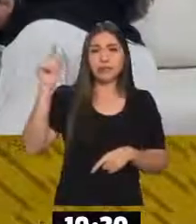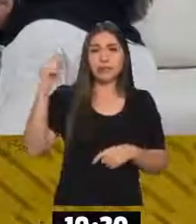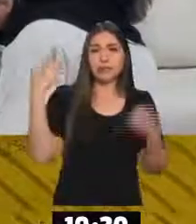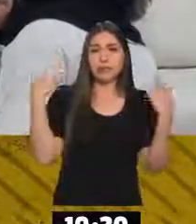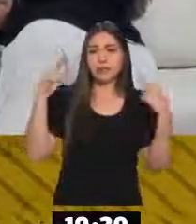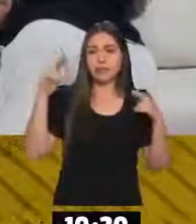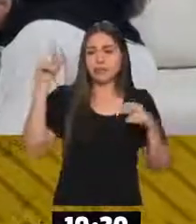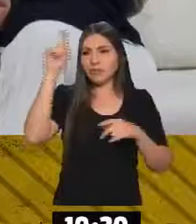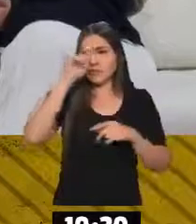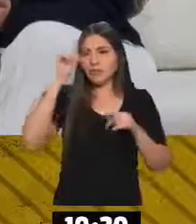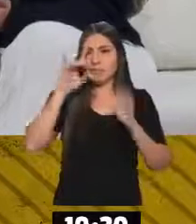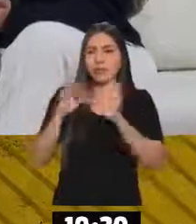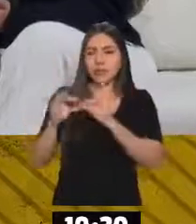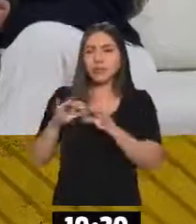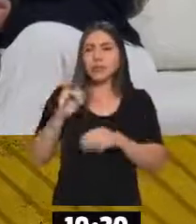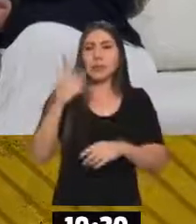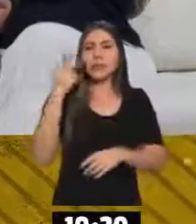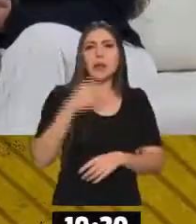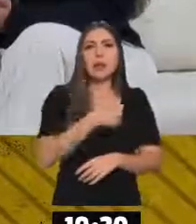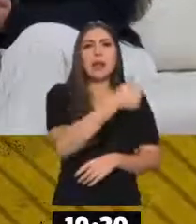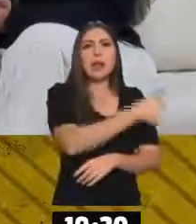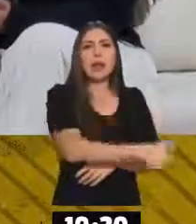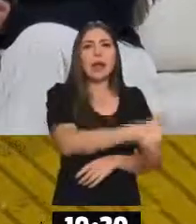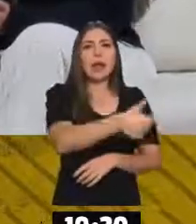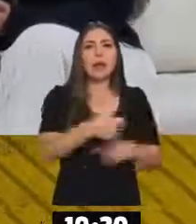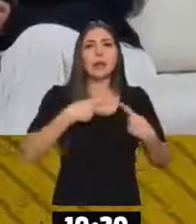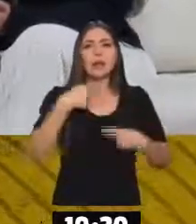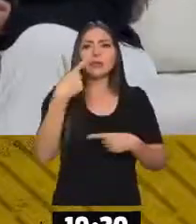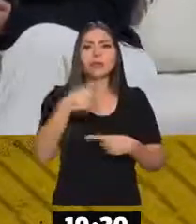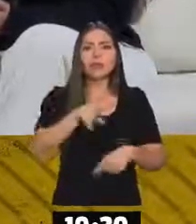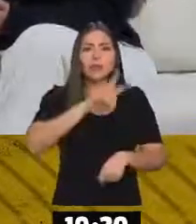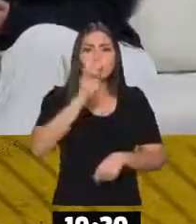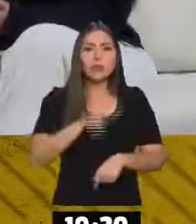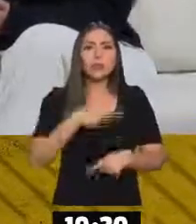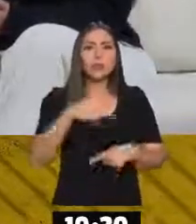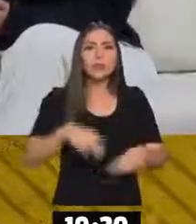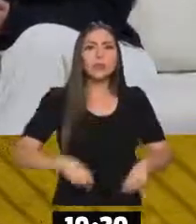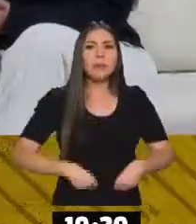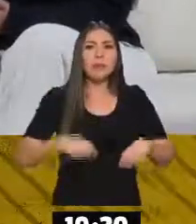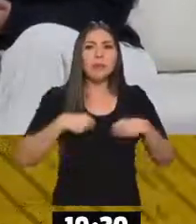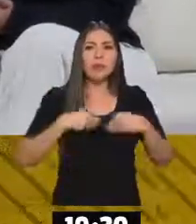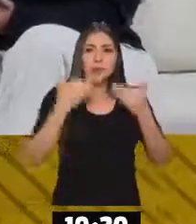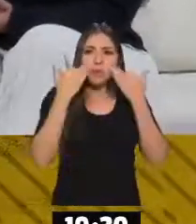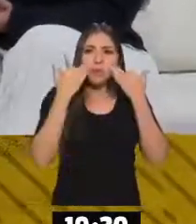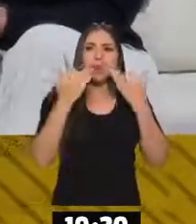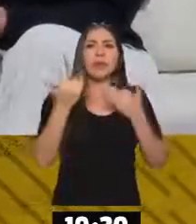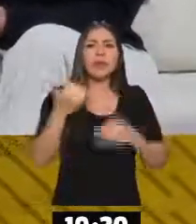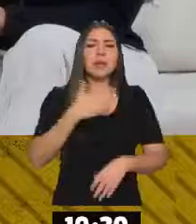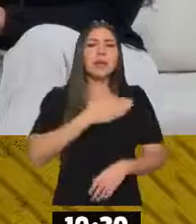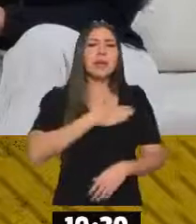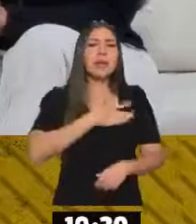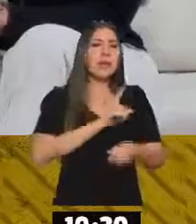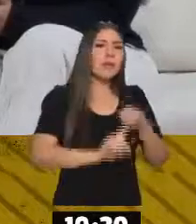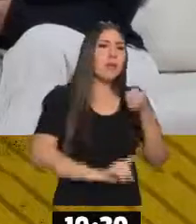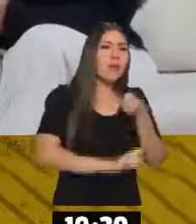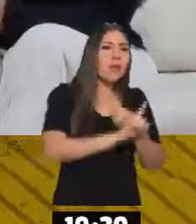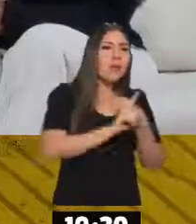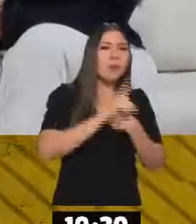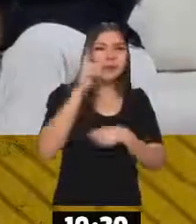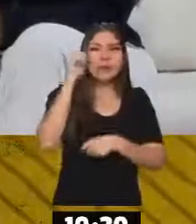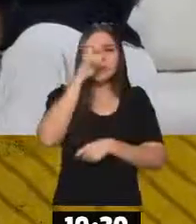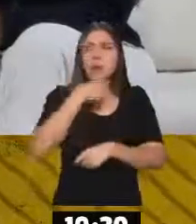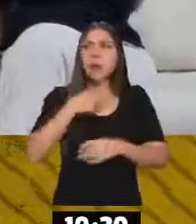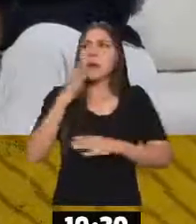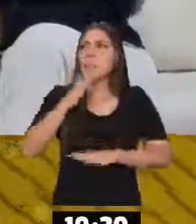el mejor testimonio de vida y sobre todo el decir cómo salí de alguna situación adversa. No, y sobre todo que